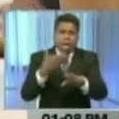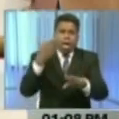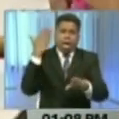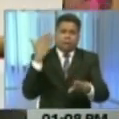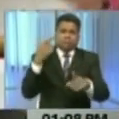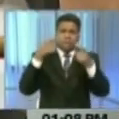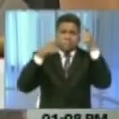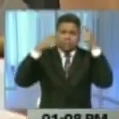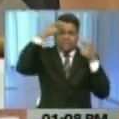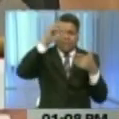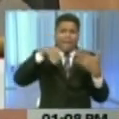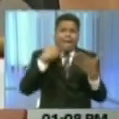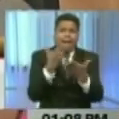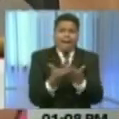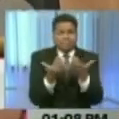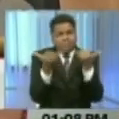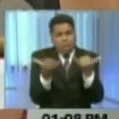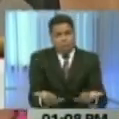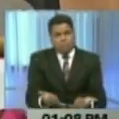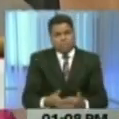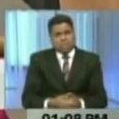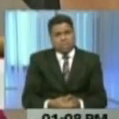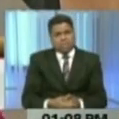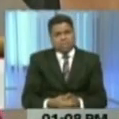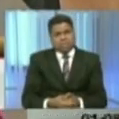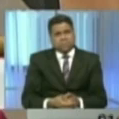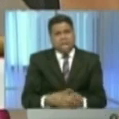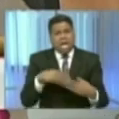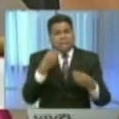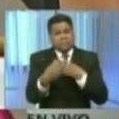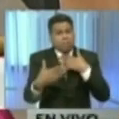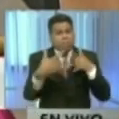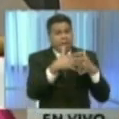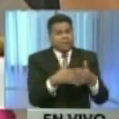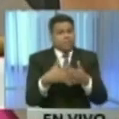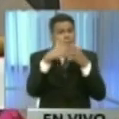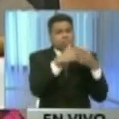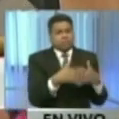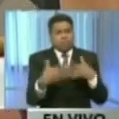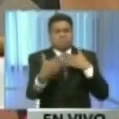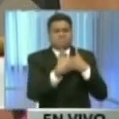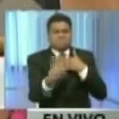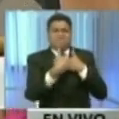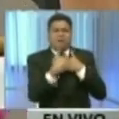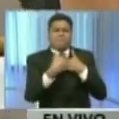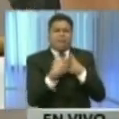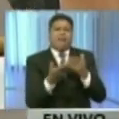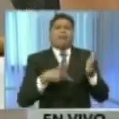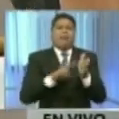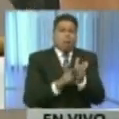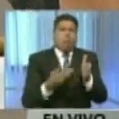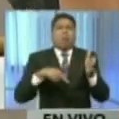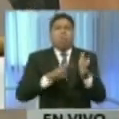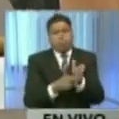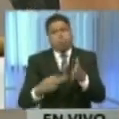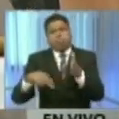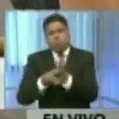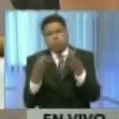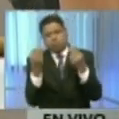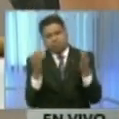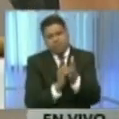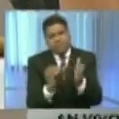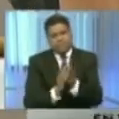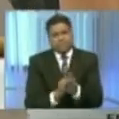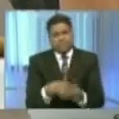poder ha sido la agresión imperial. Venezuela es víctima de una agresión imperial. Yo quiero, por favor,